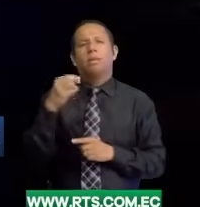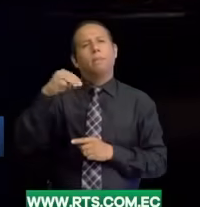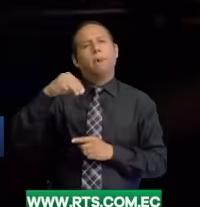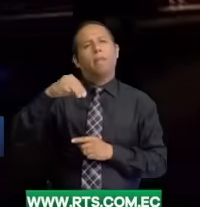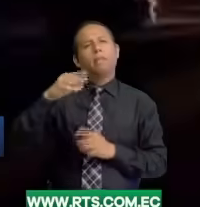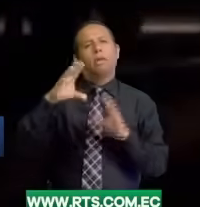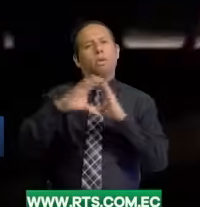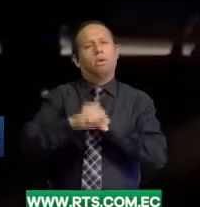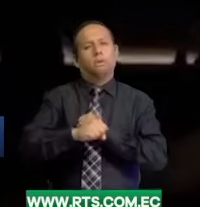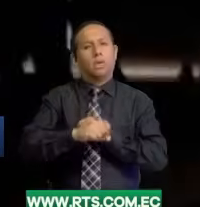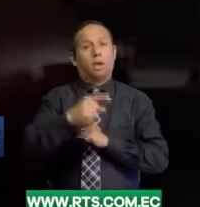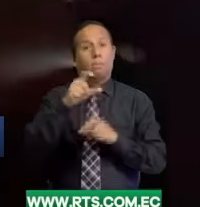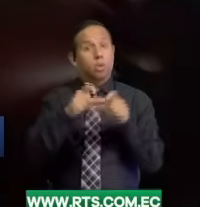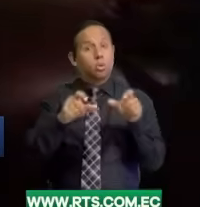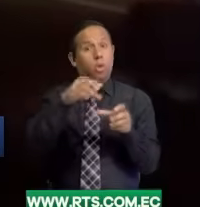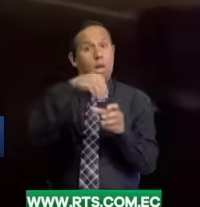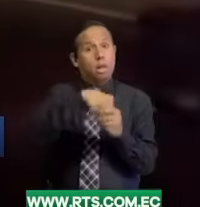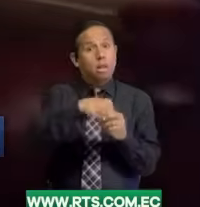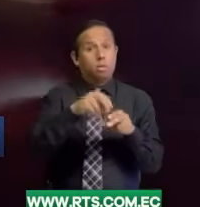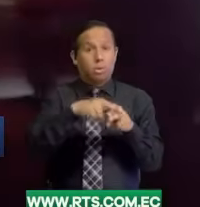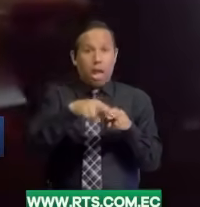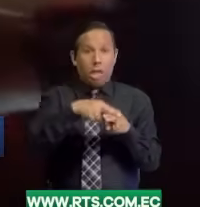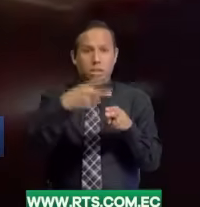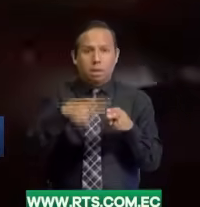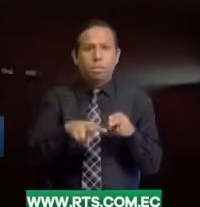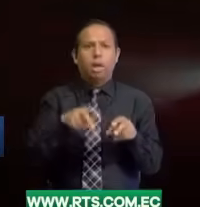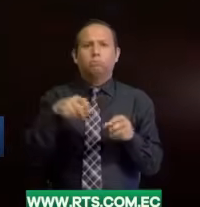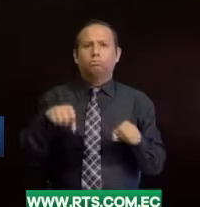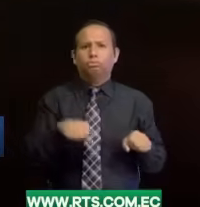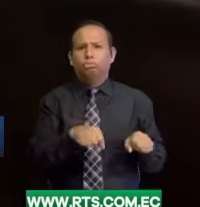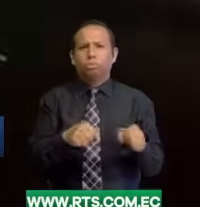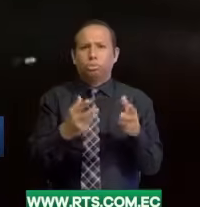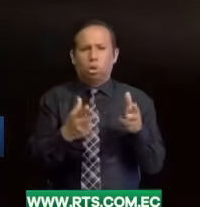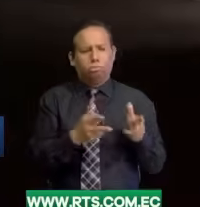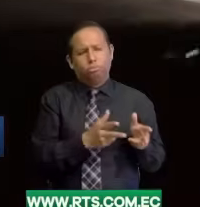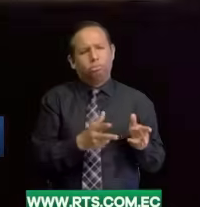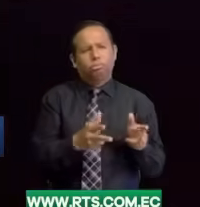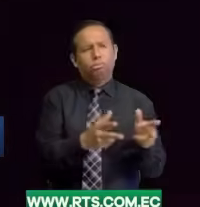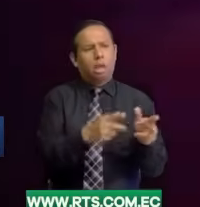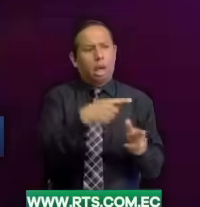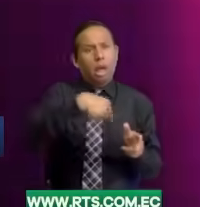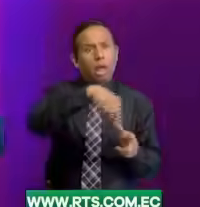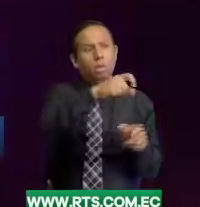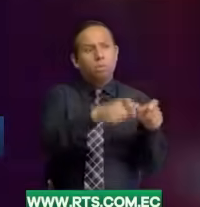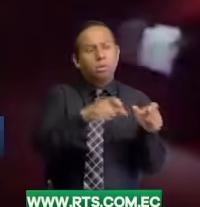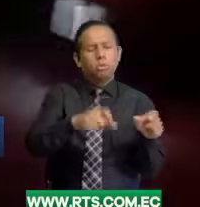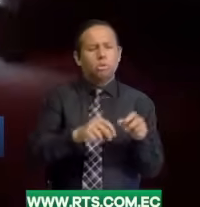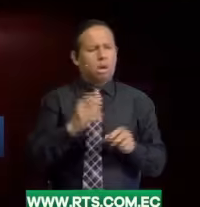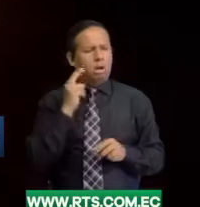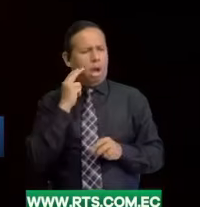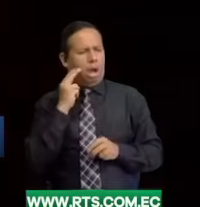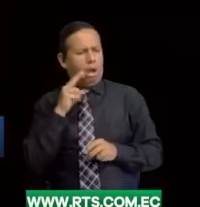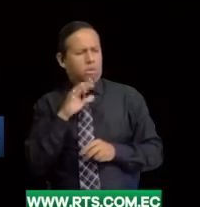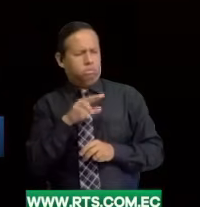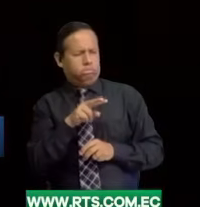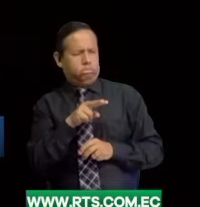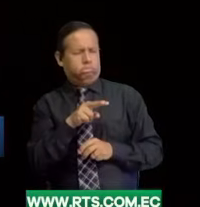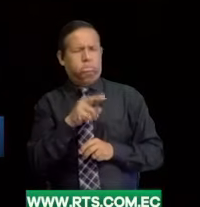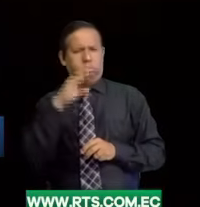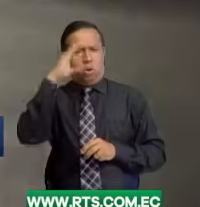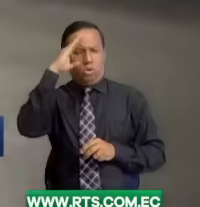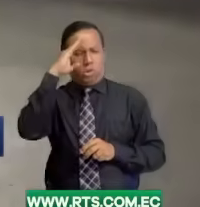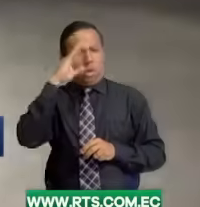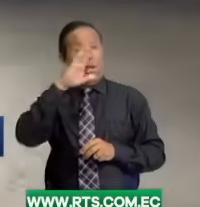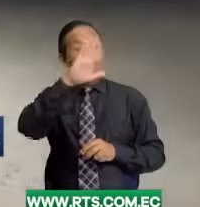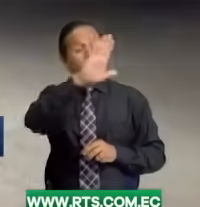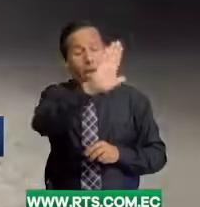se movilizaban en un taxi y en una motocicleta. La actitud sospechosa de los individuos hizo que los uniformados trataran de